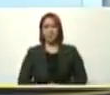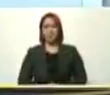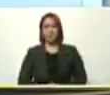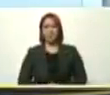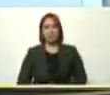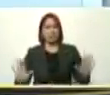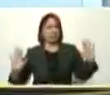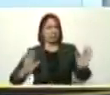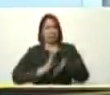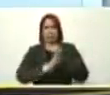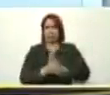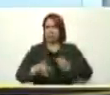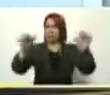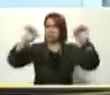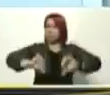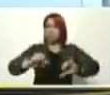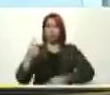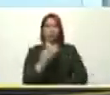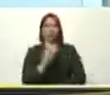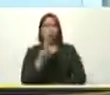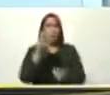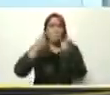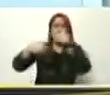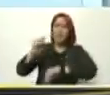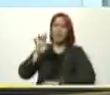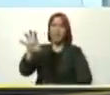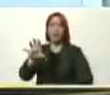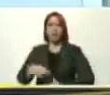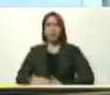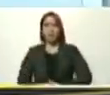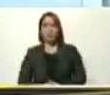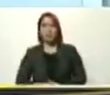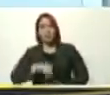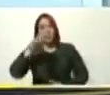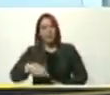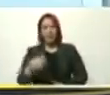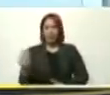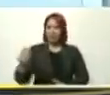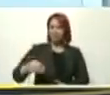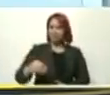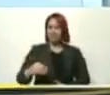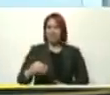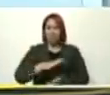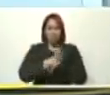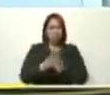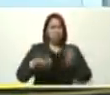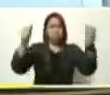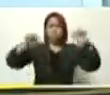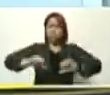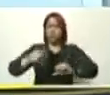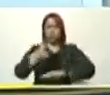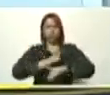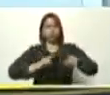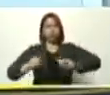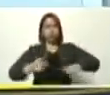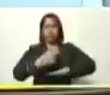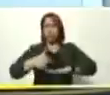Son un desastre, no solo son vendepatria, sino además son un desastre como gobernante,